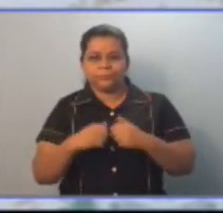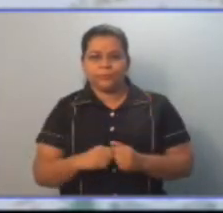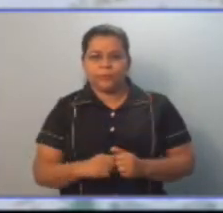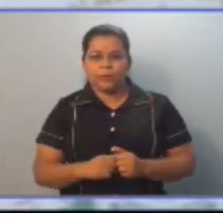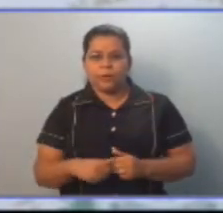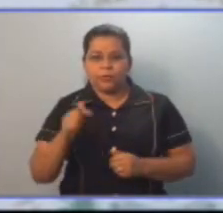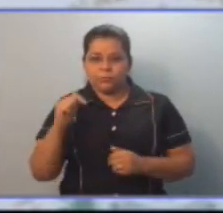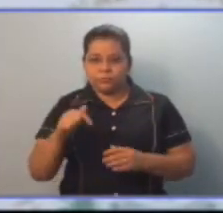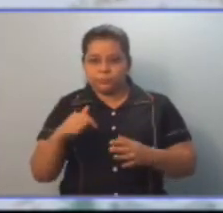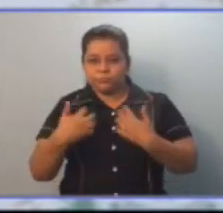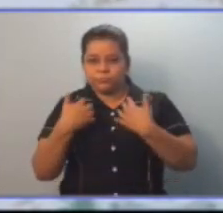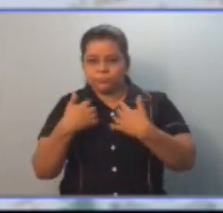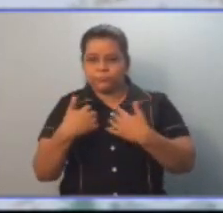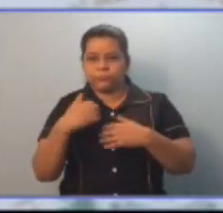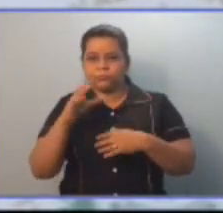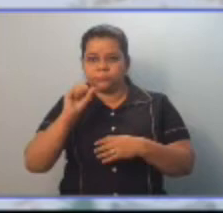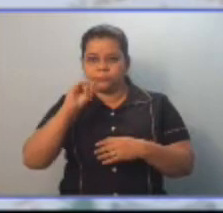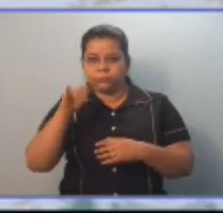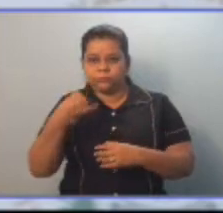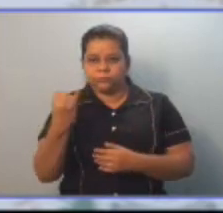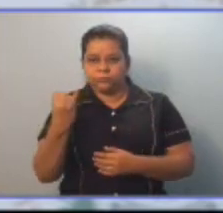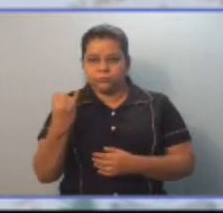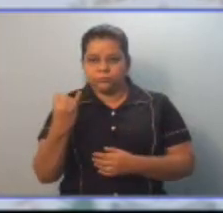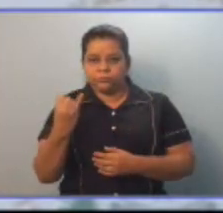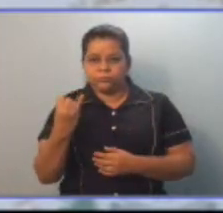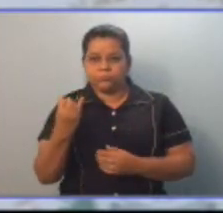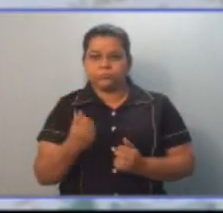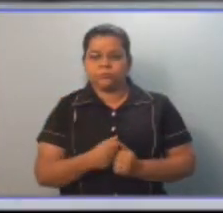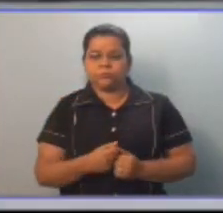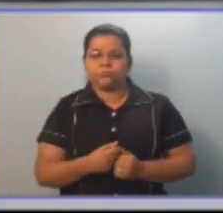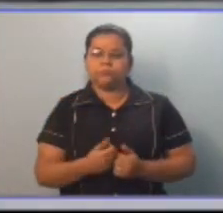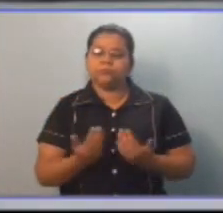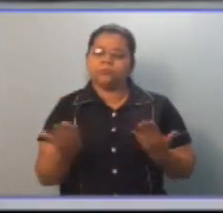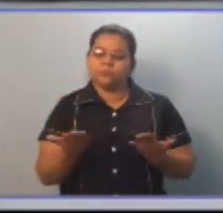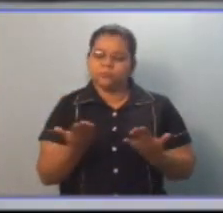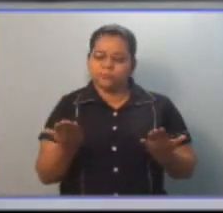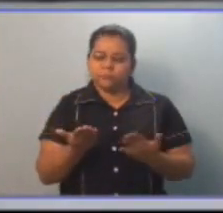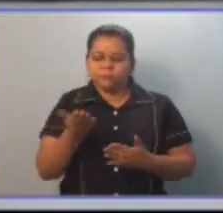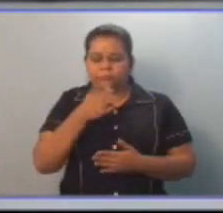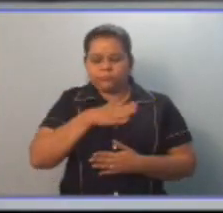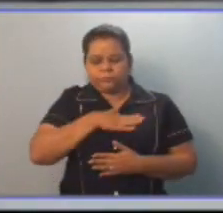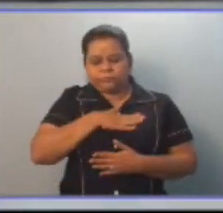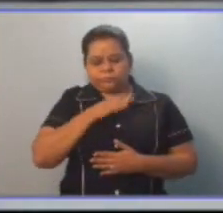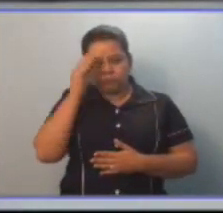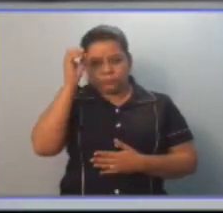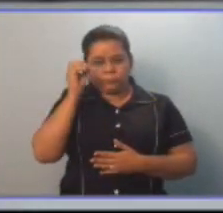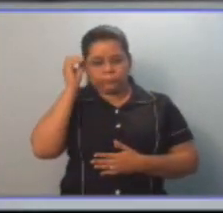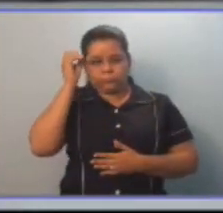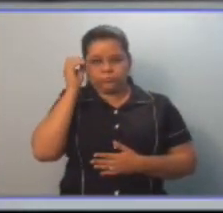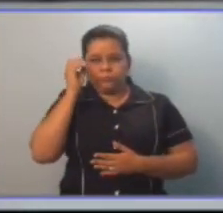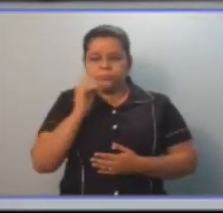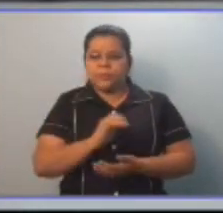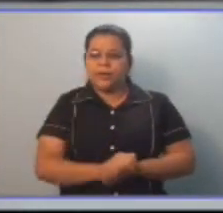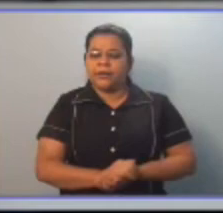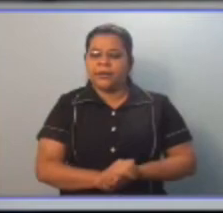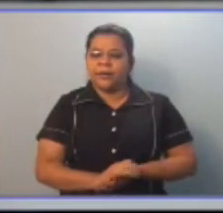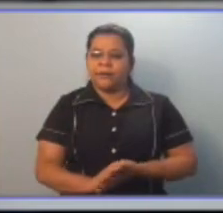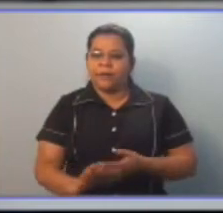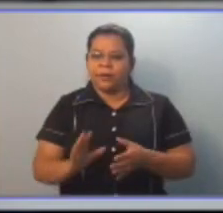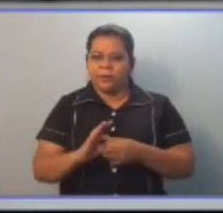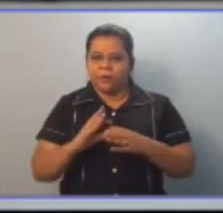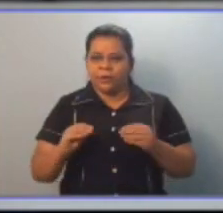el pleno de la Corte Suprema de Justicia sería, a mi criterio, la